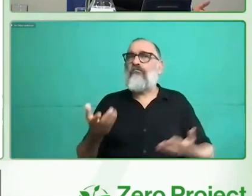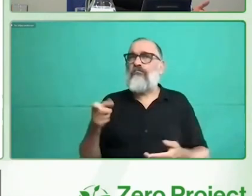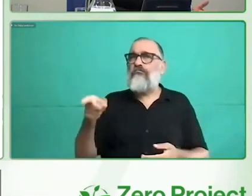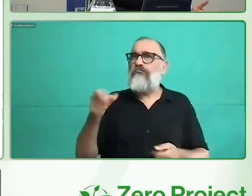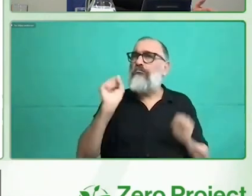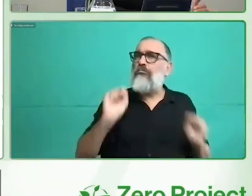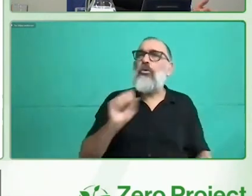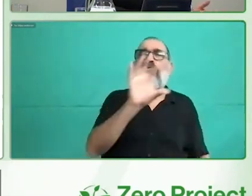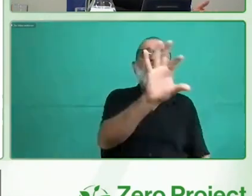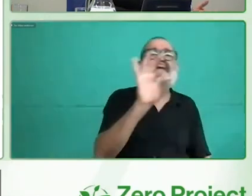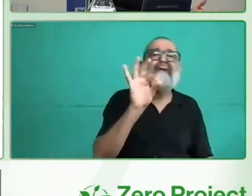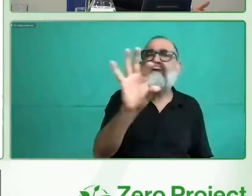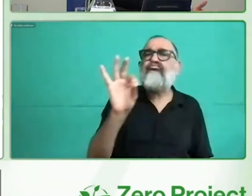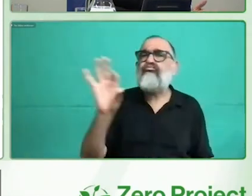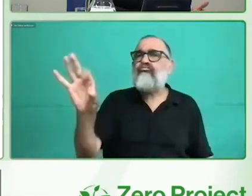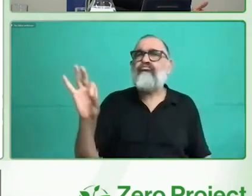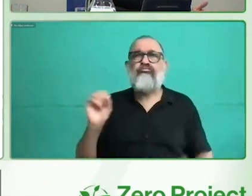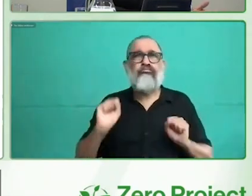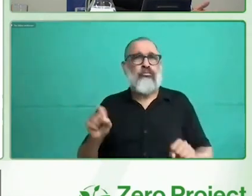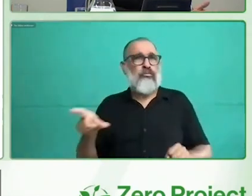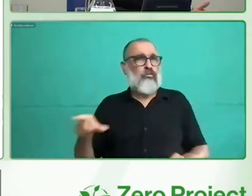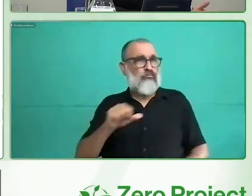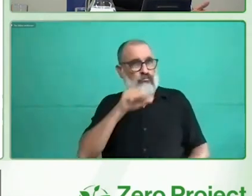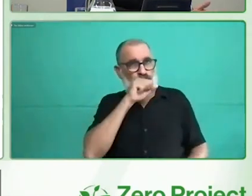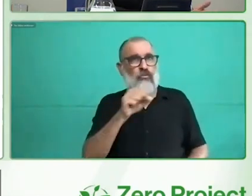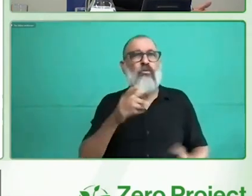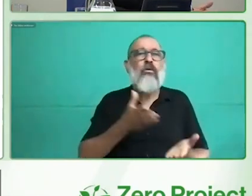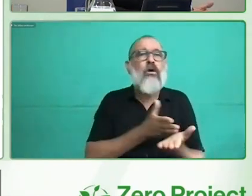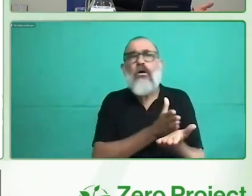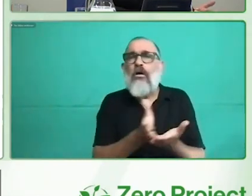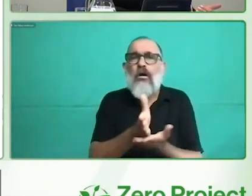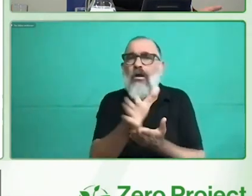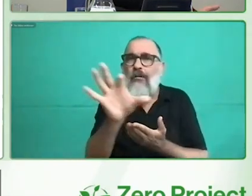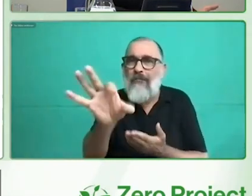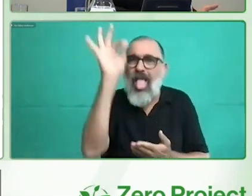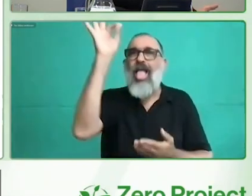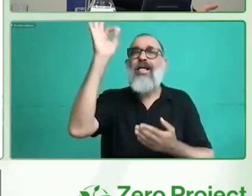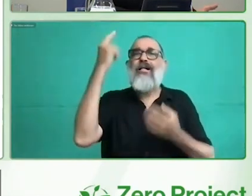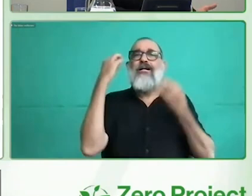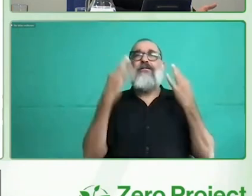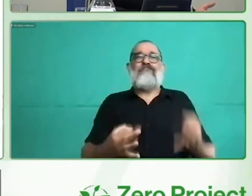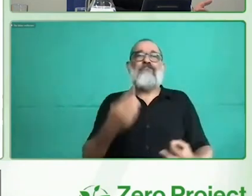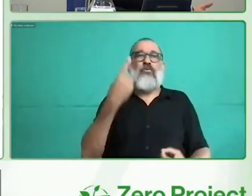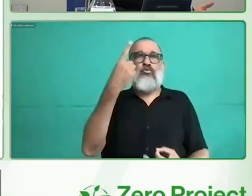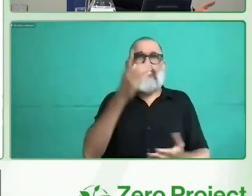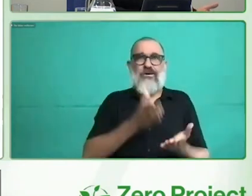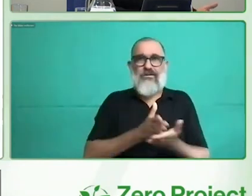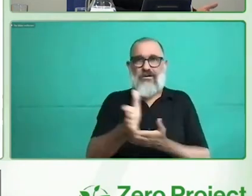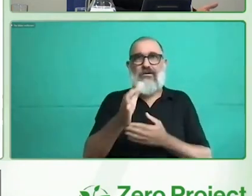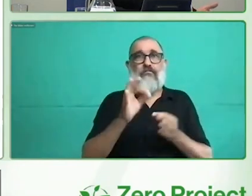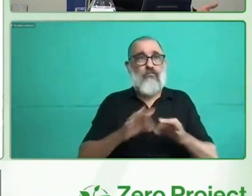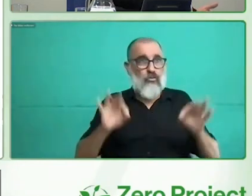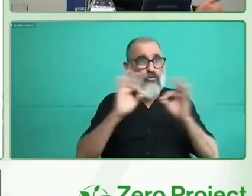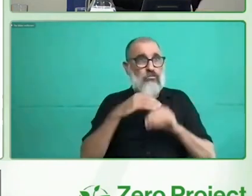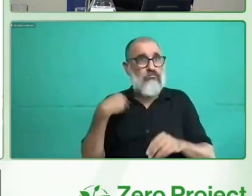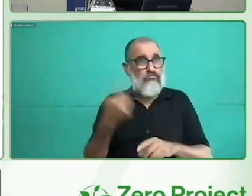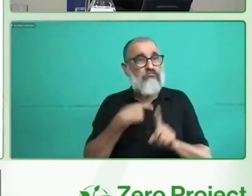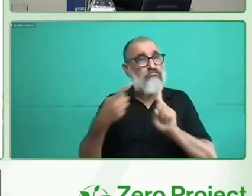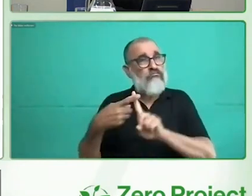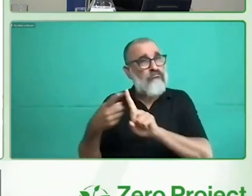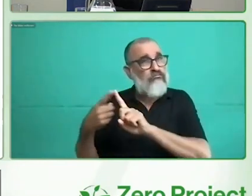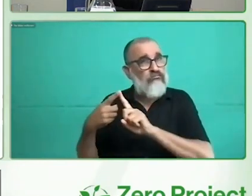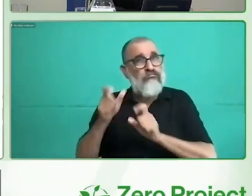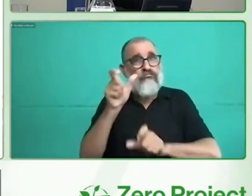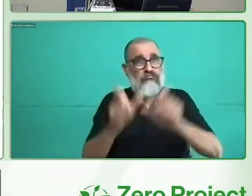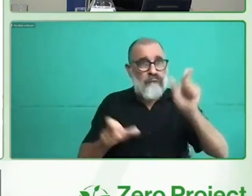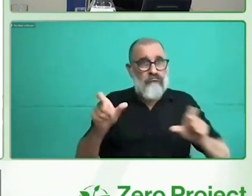nos muestran que más de 80% de las niñas nos retroalimentan de que la oportunidad está, de que